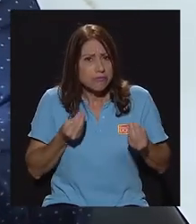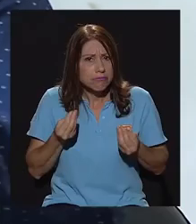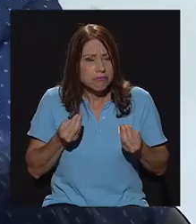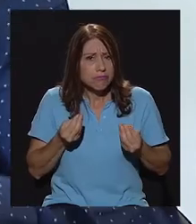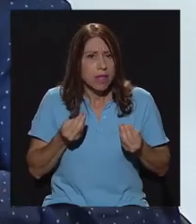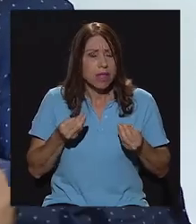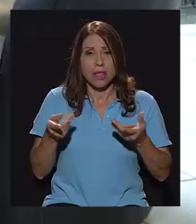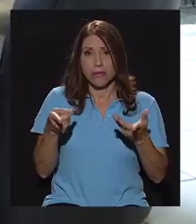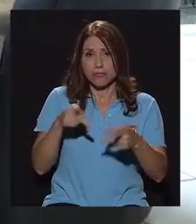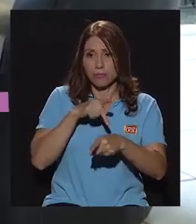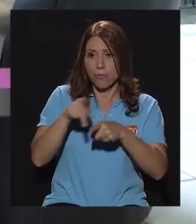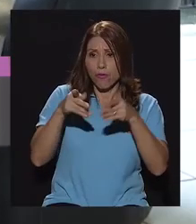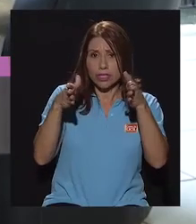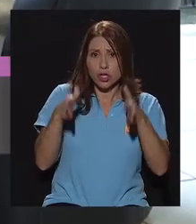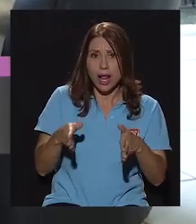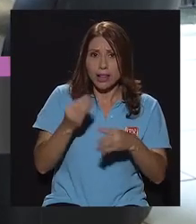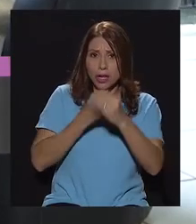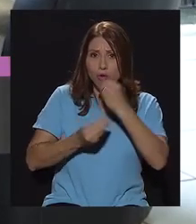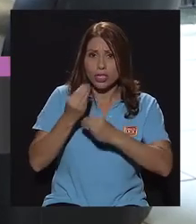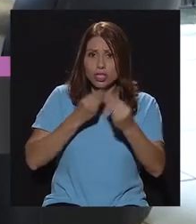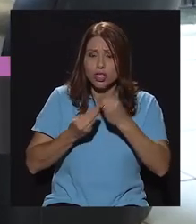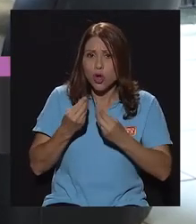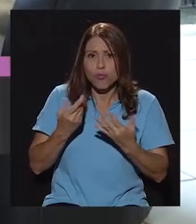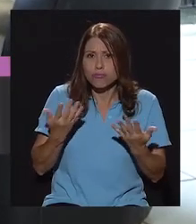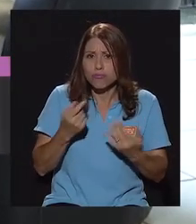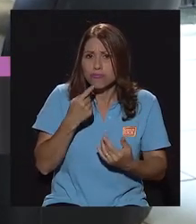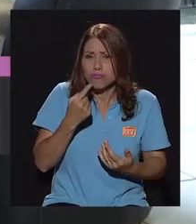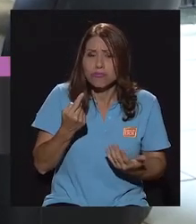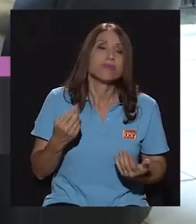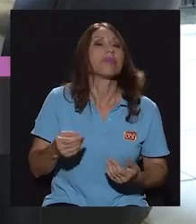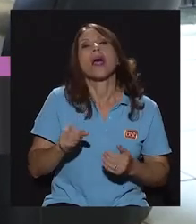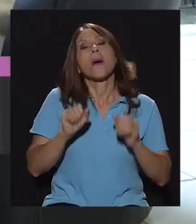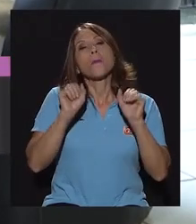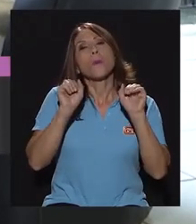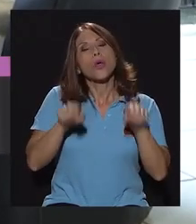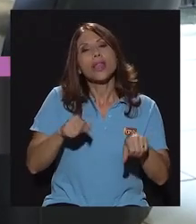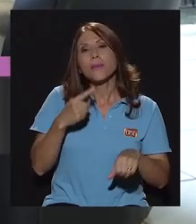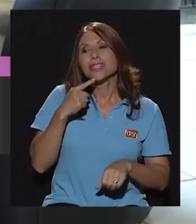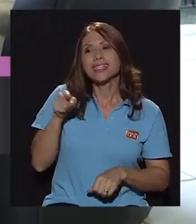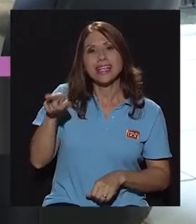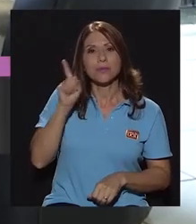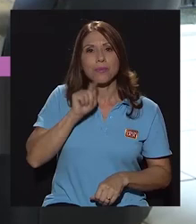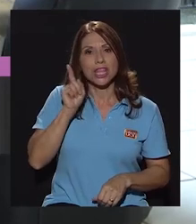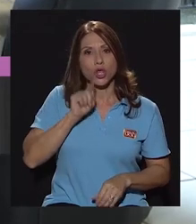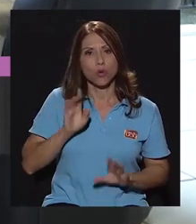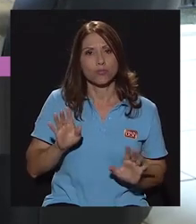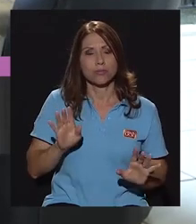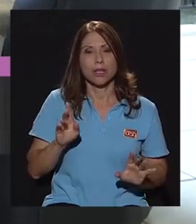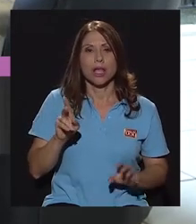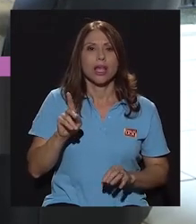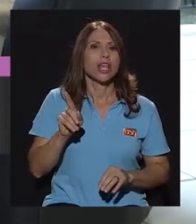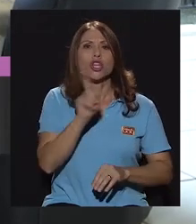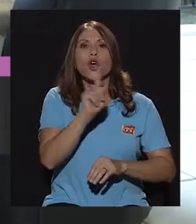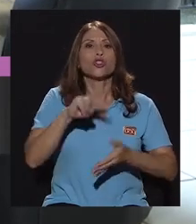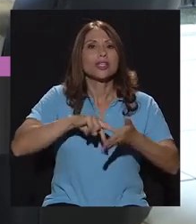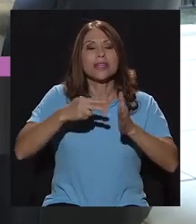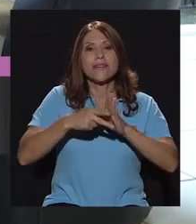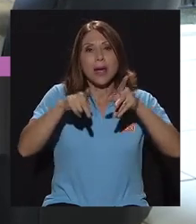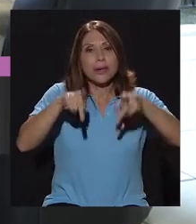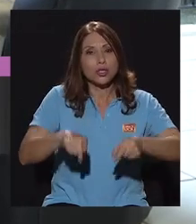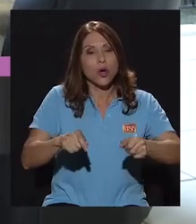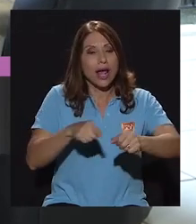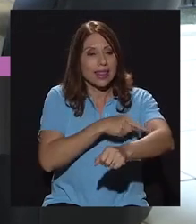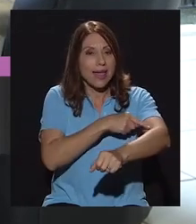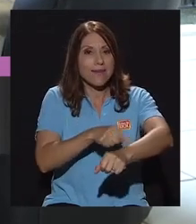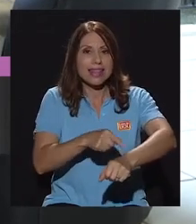la profesión de nutrición, ¿se dice algo al respecto? Podríamos clasificarlo como un mito. Normalmente no es que